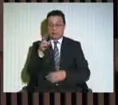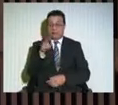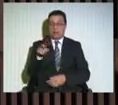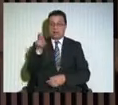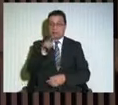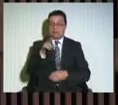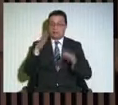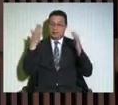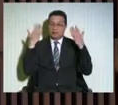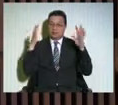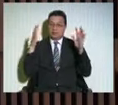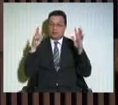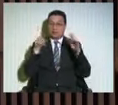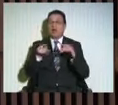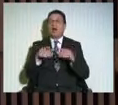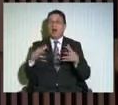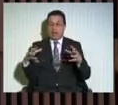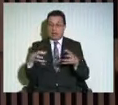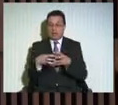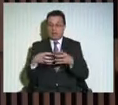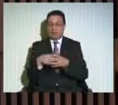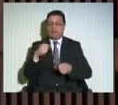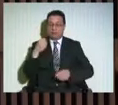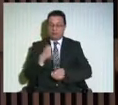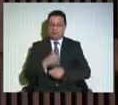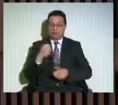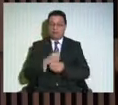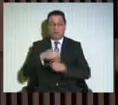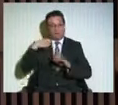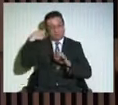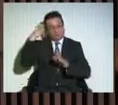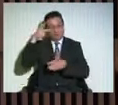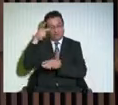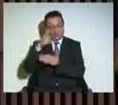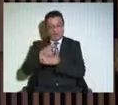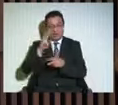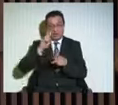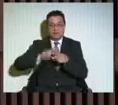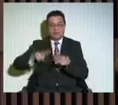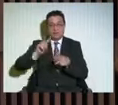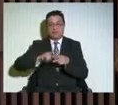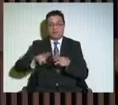el aplauso para el equipo que se sacó la mugre para hacer este video y